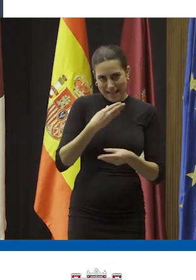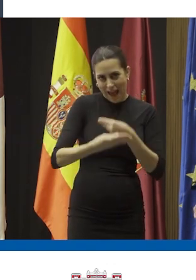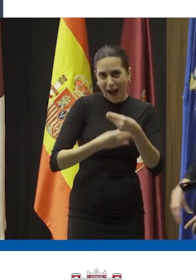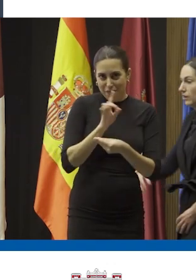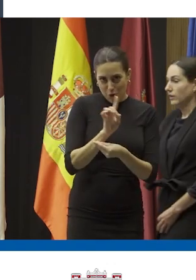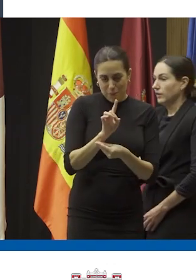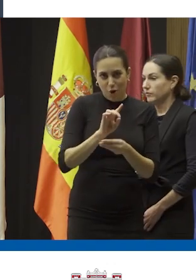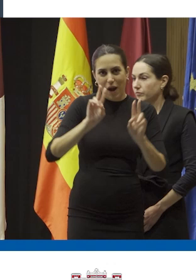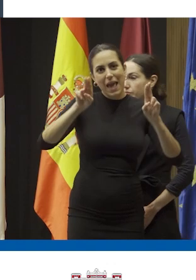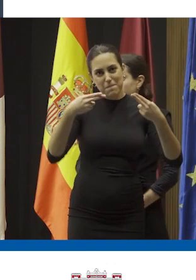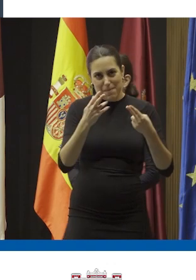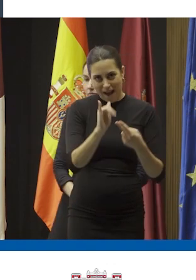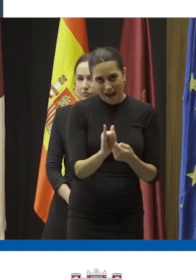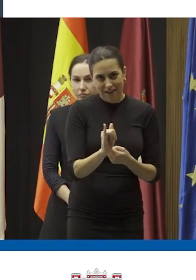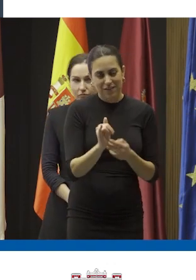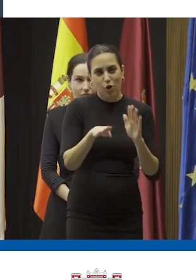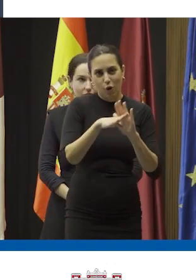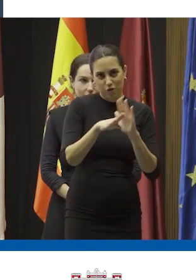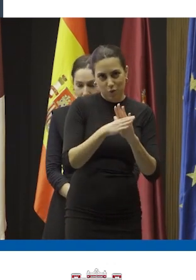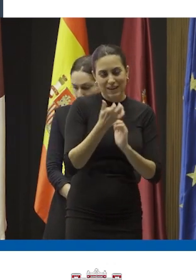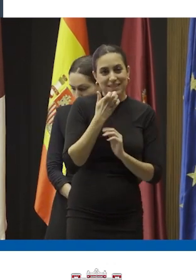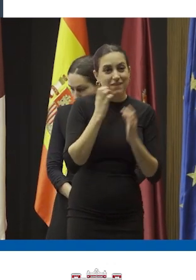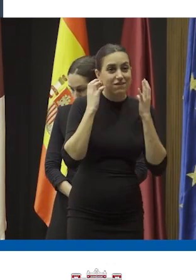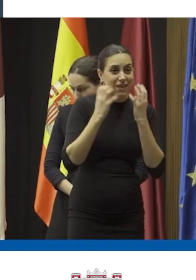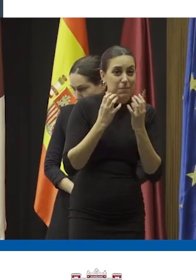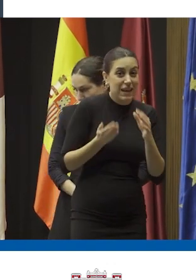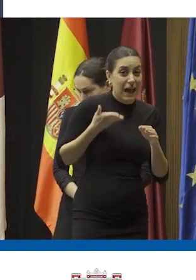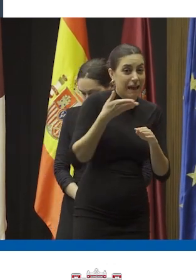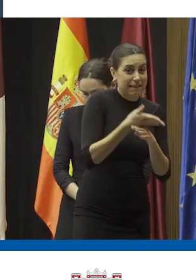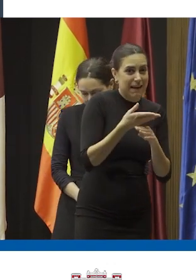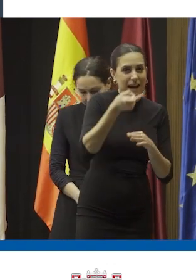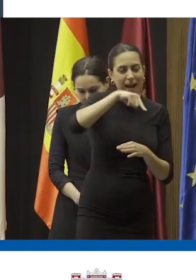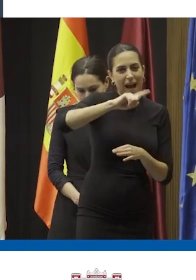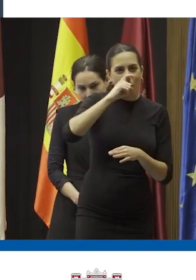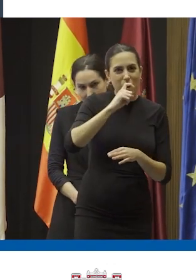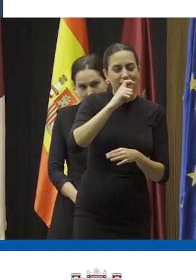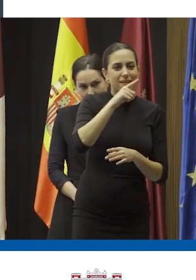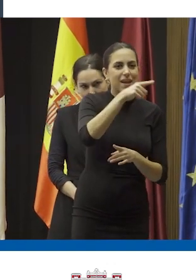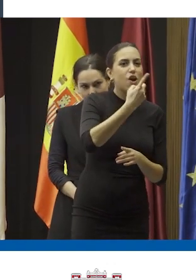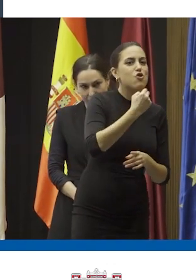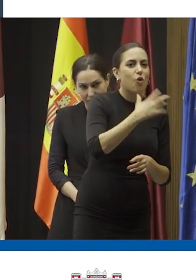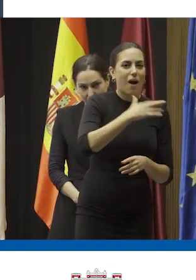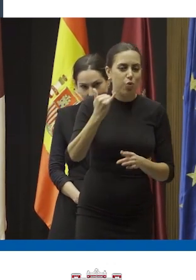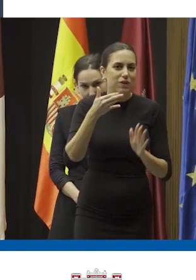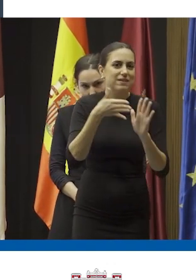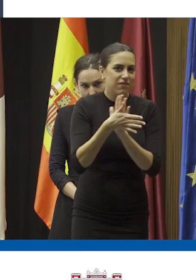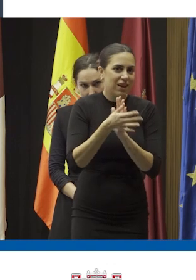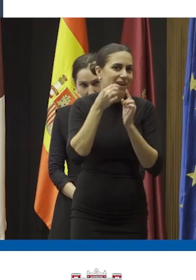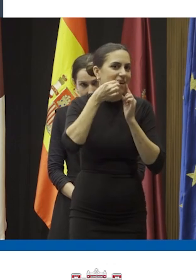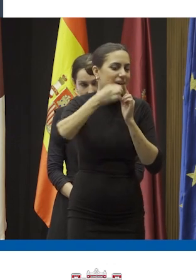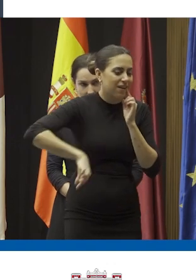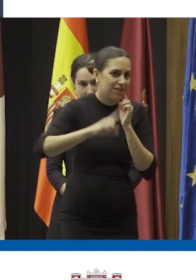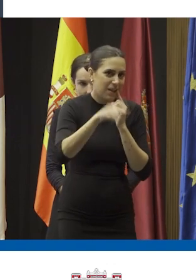el emblema de sus antecesores. Si pasan por la barbería, acuérdense que eso quiere decir que alguno de ellos incluso